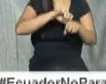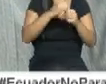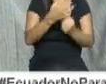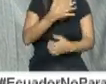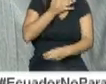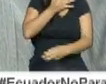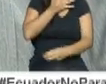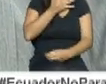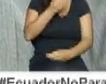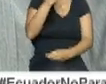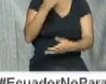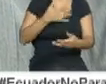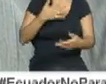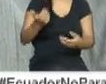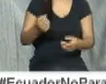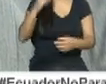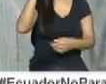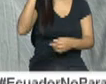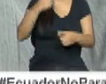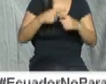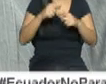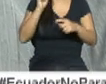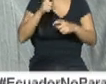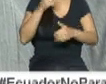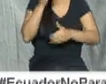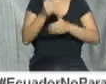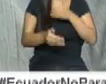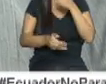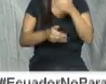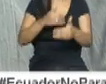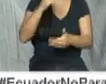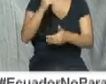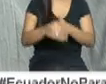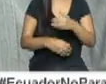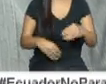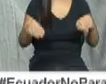que debemos avanzar, ¿no es cierto?,